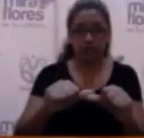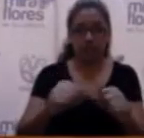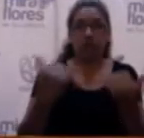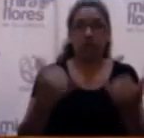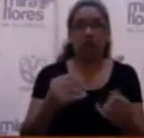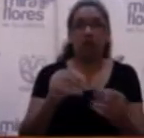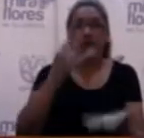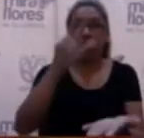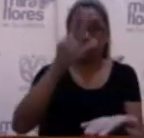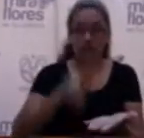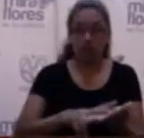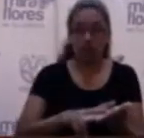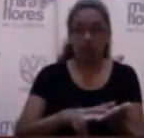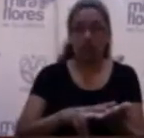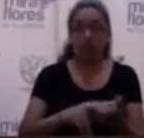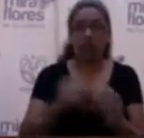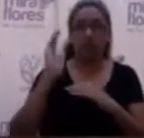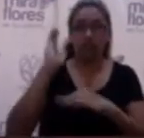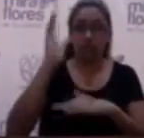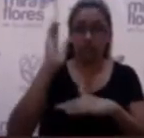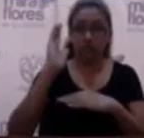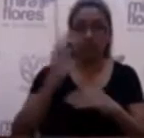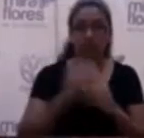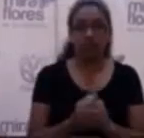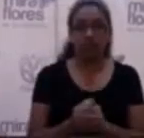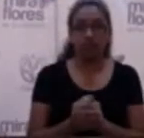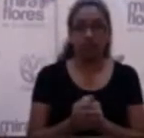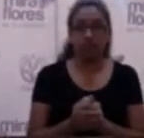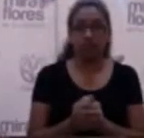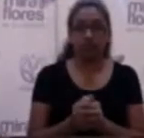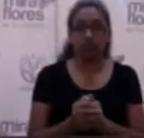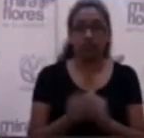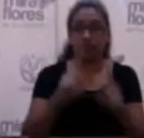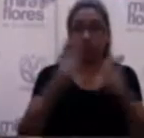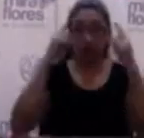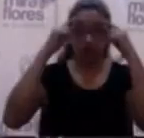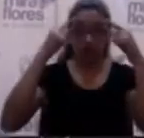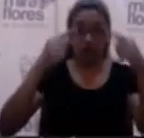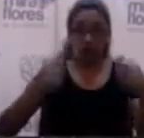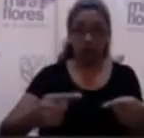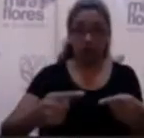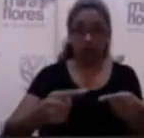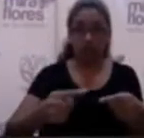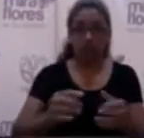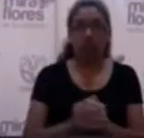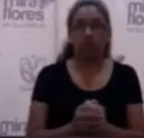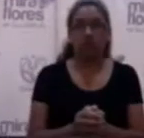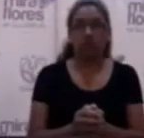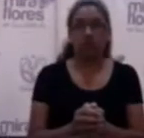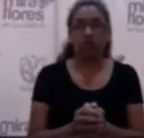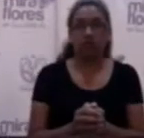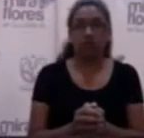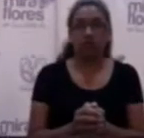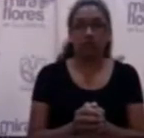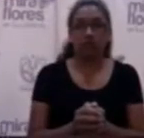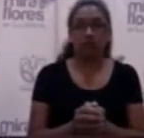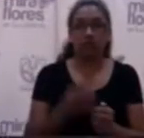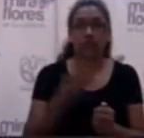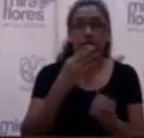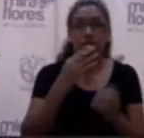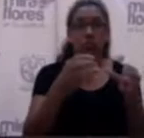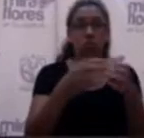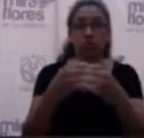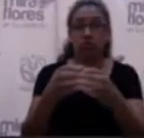por aprobada la exposición y, digamos, la conformidad respecto de la misma. Aquellos miembros de